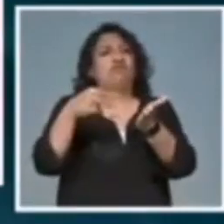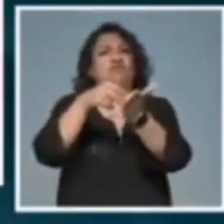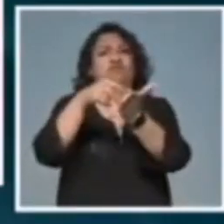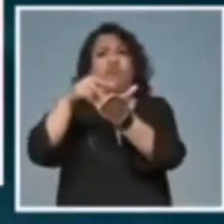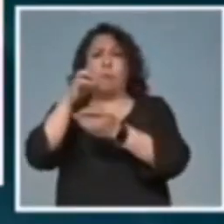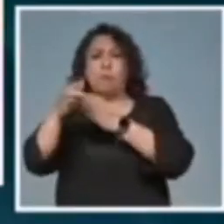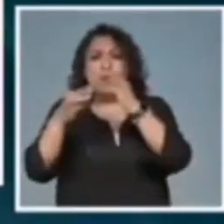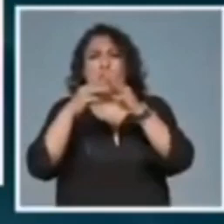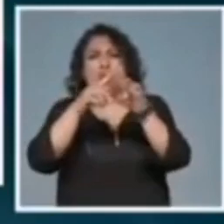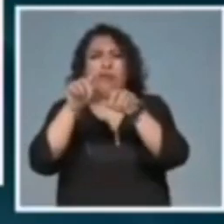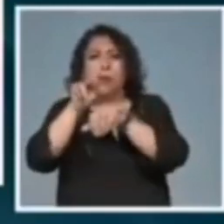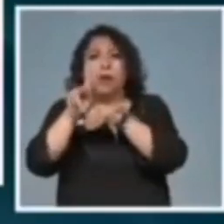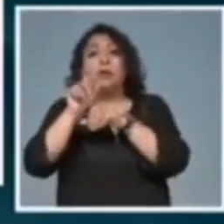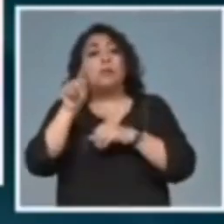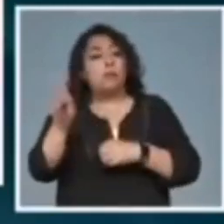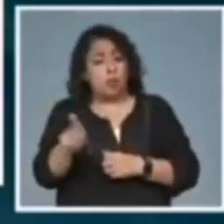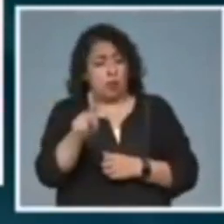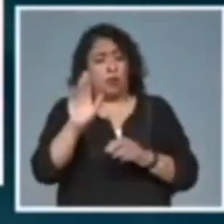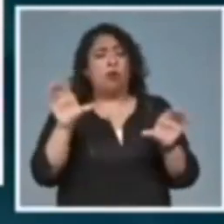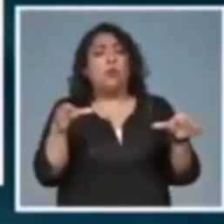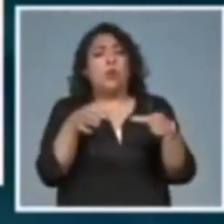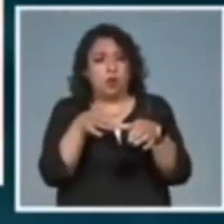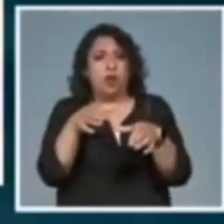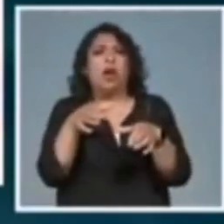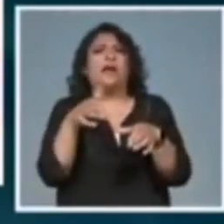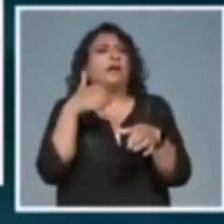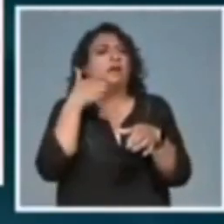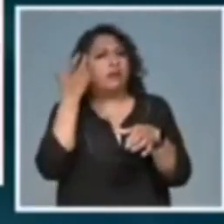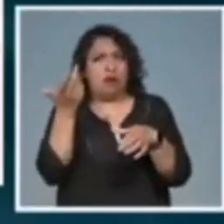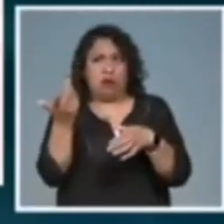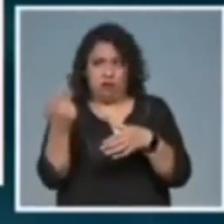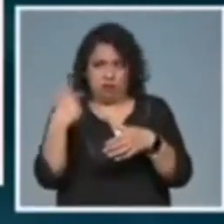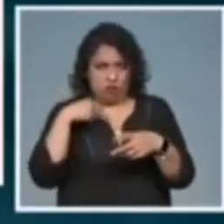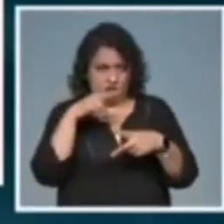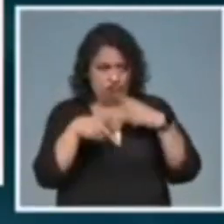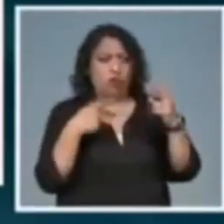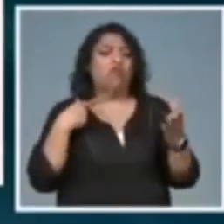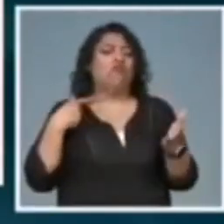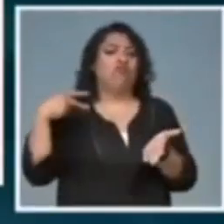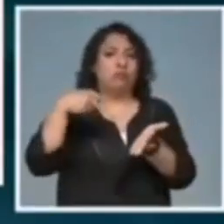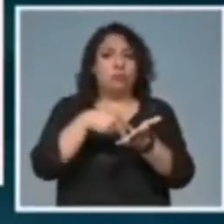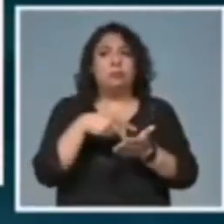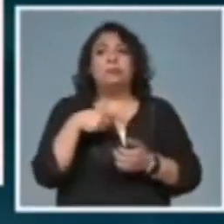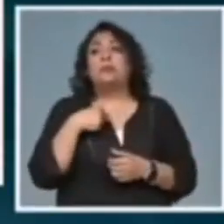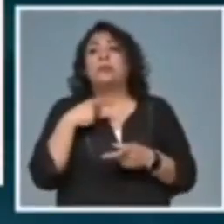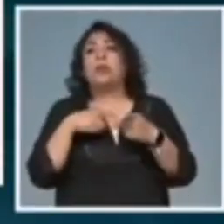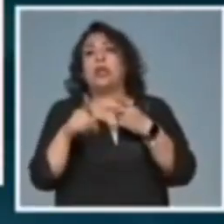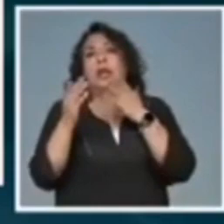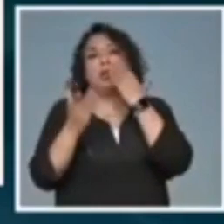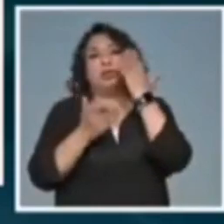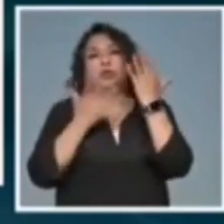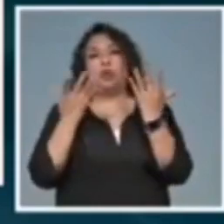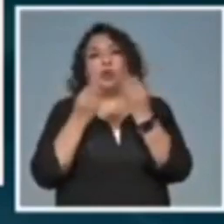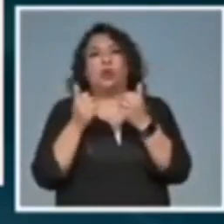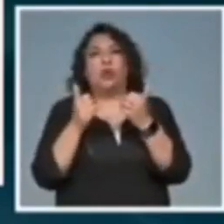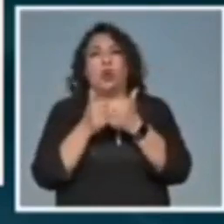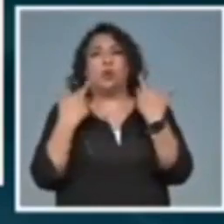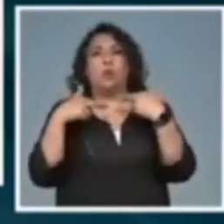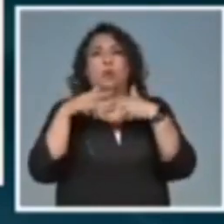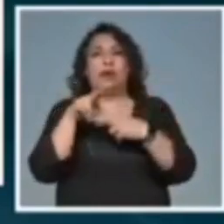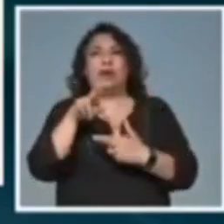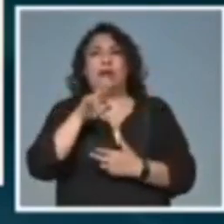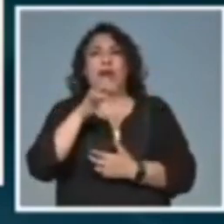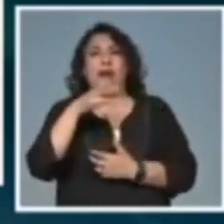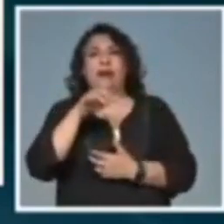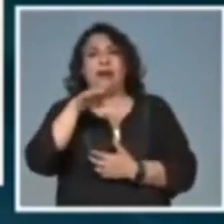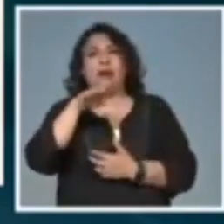mundo, pero también a los pueblos y comunidades donde la quieran escuchar. Empecé estudiando con la maestra Reina